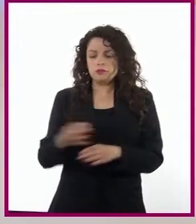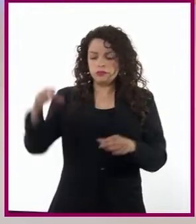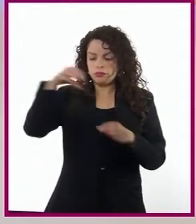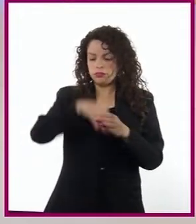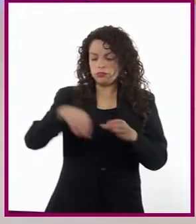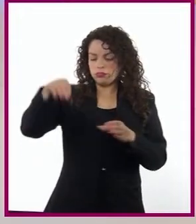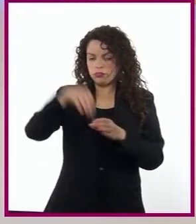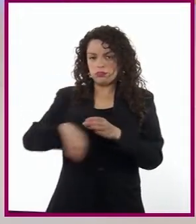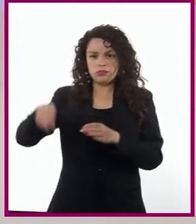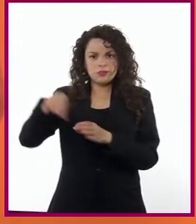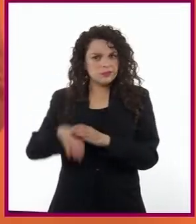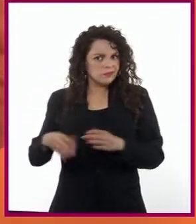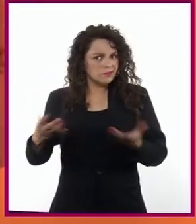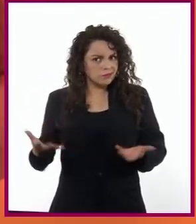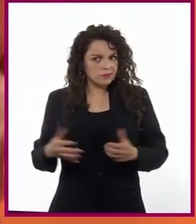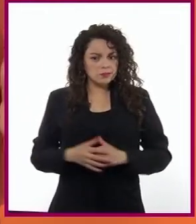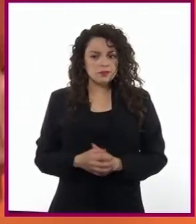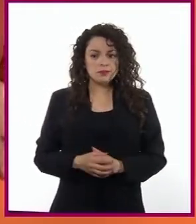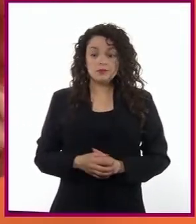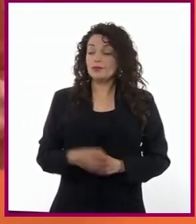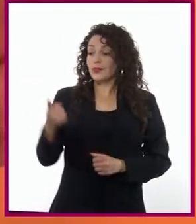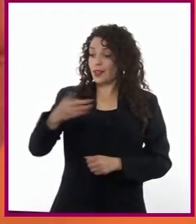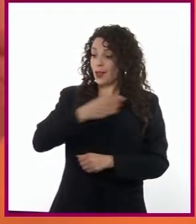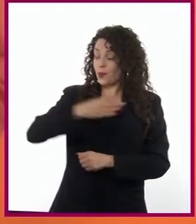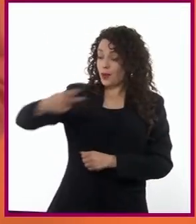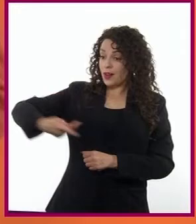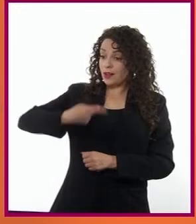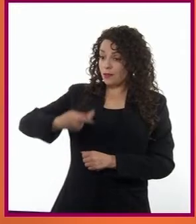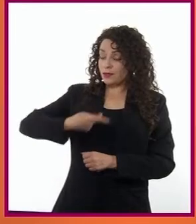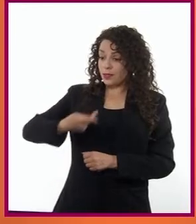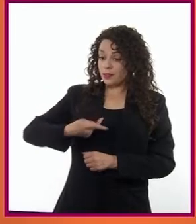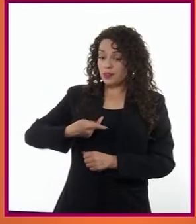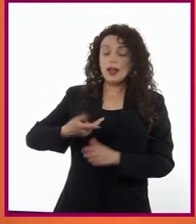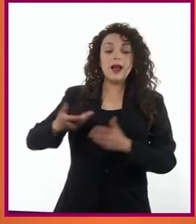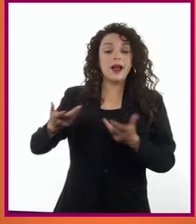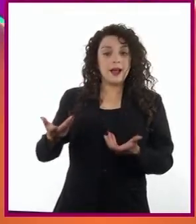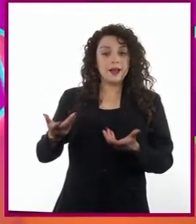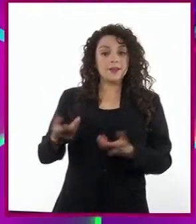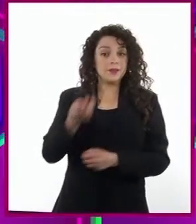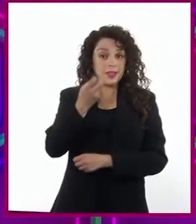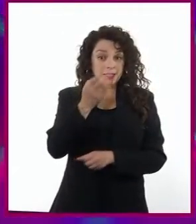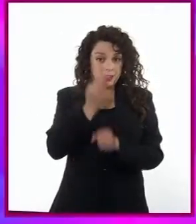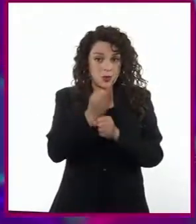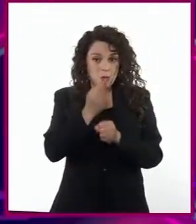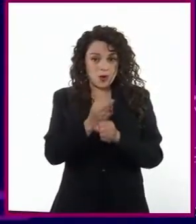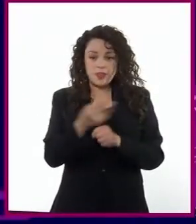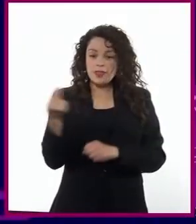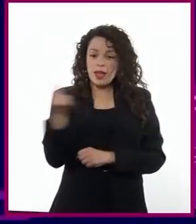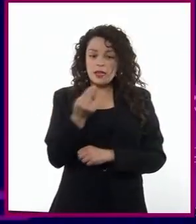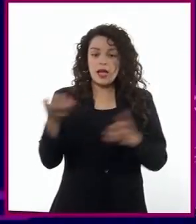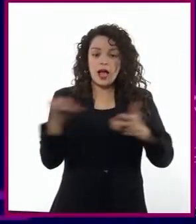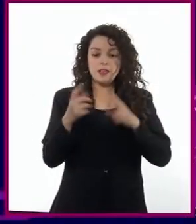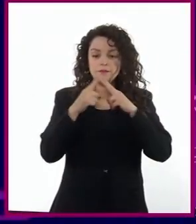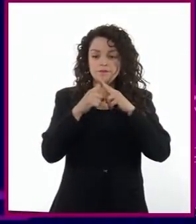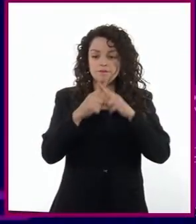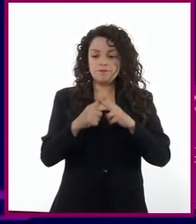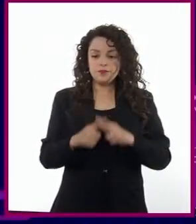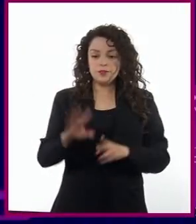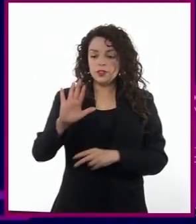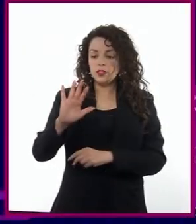dicho contenedor? Es una muy buena pregunta. Leslie, en este caso tendríamos que dividir los